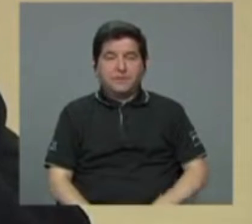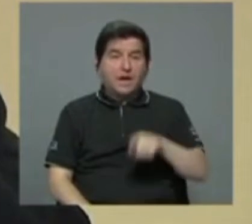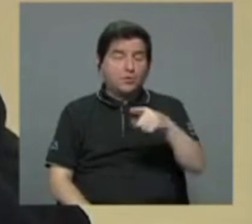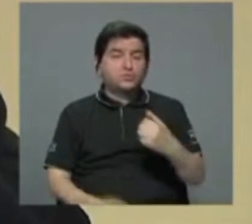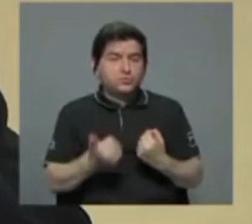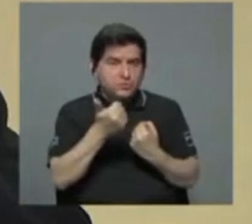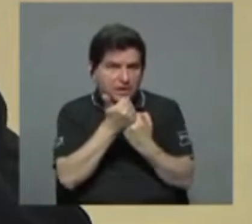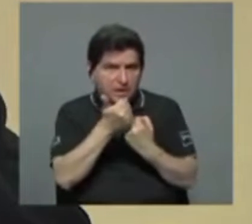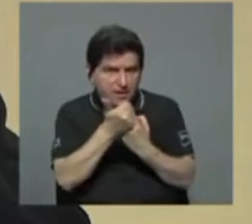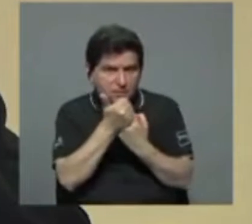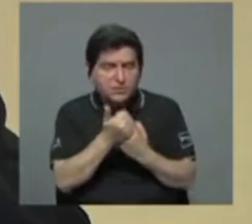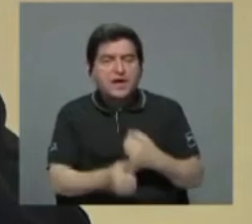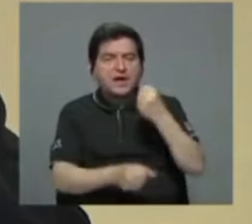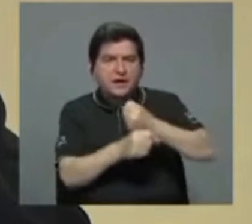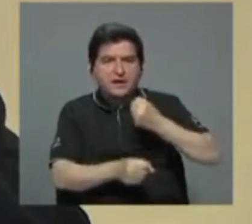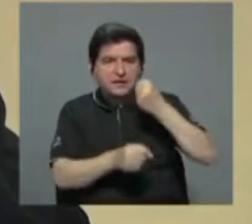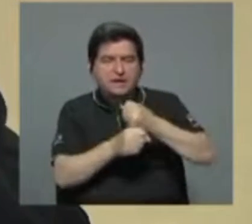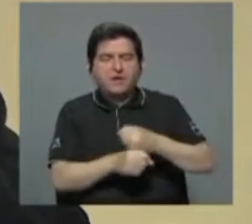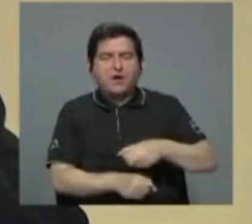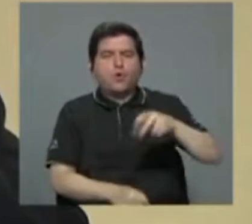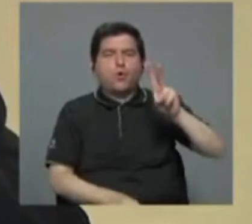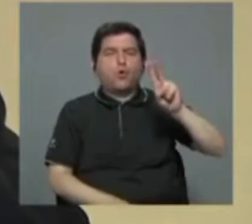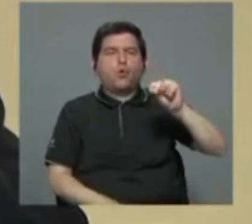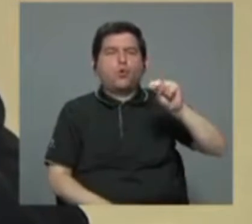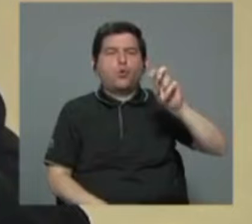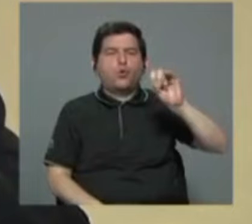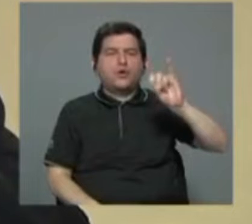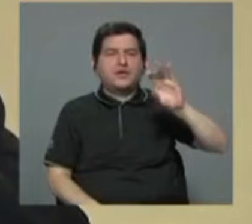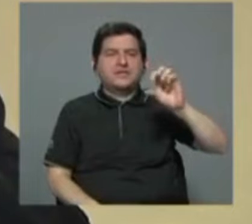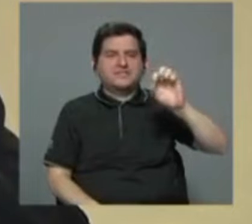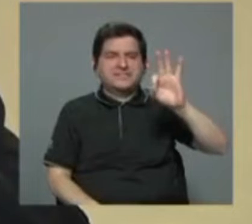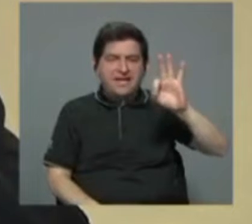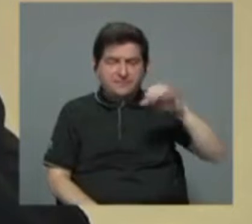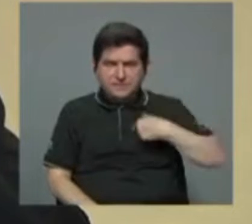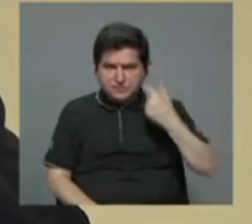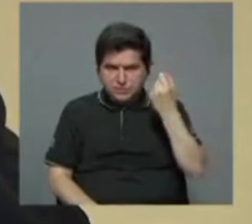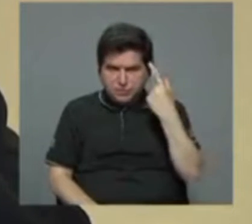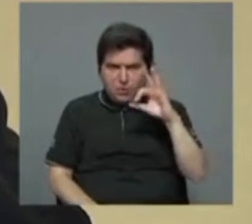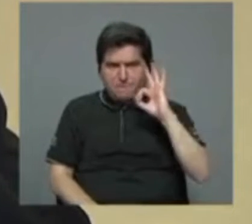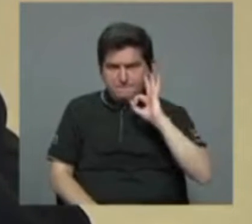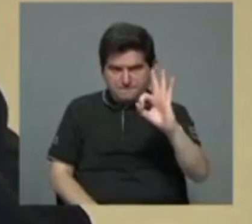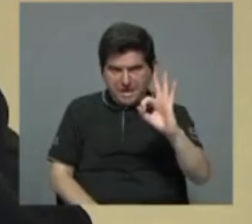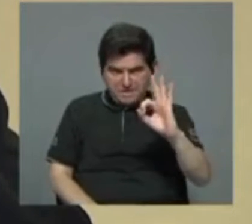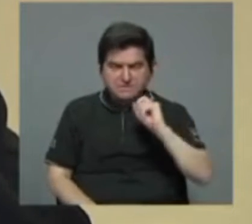coadyuvar con las tareas de UNICEF, que si no entiendo mal, y corrígeme,